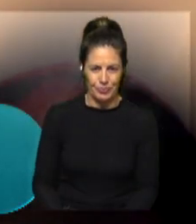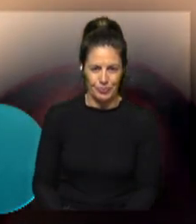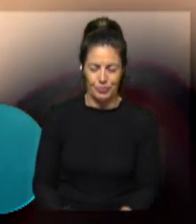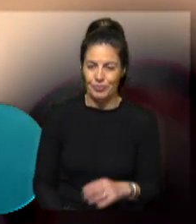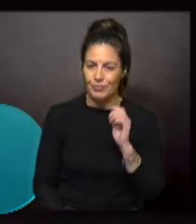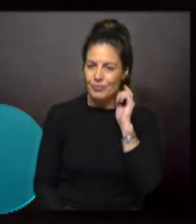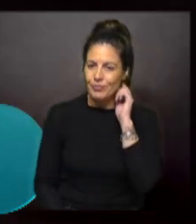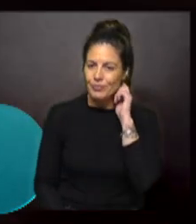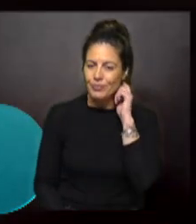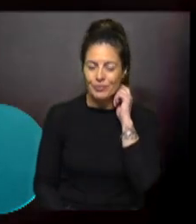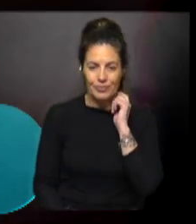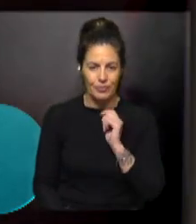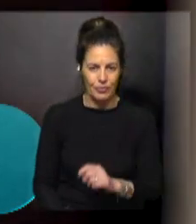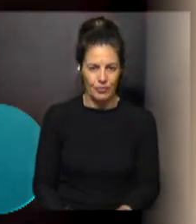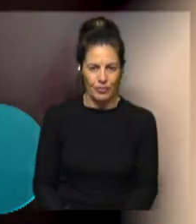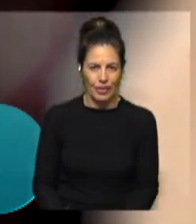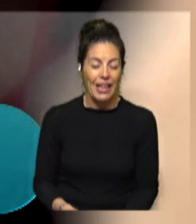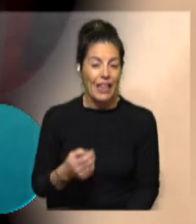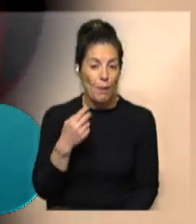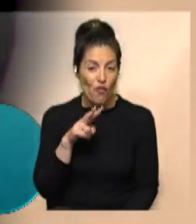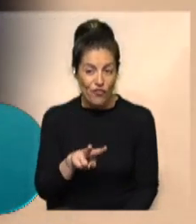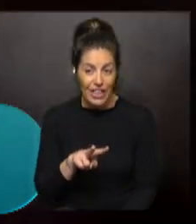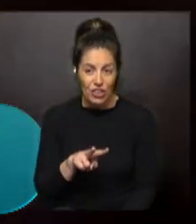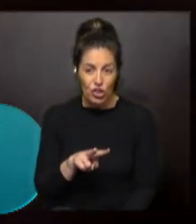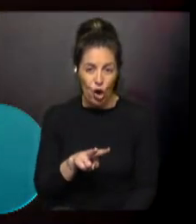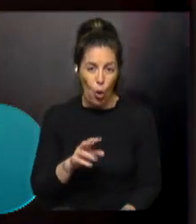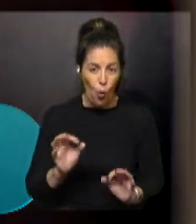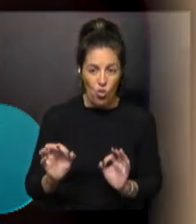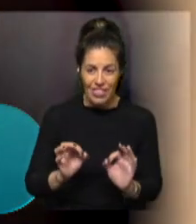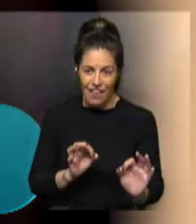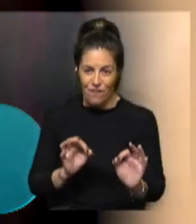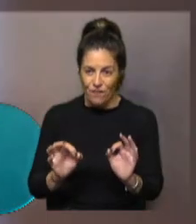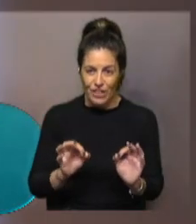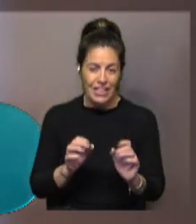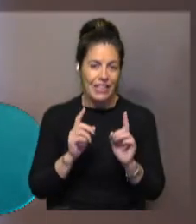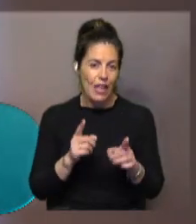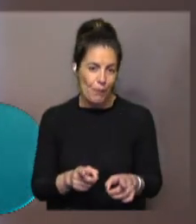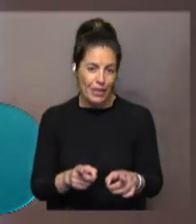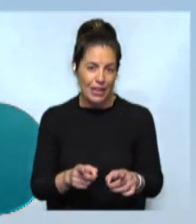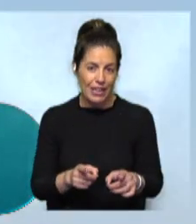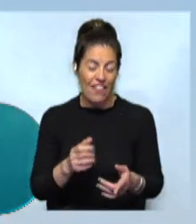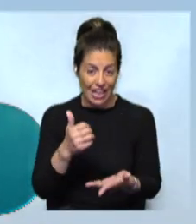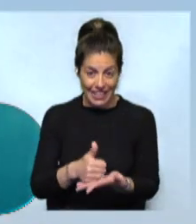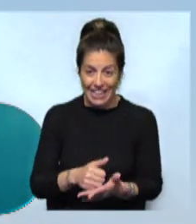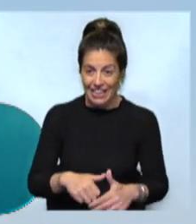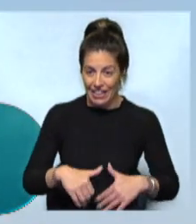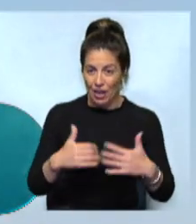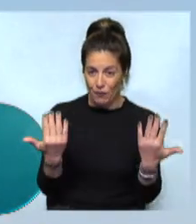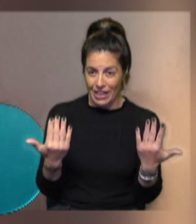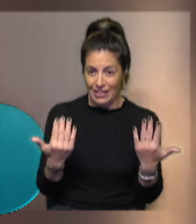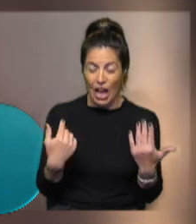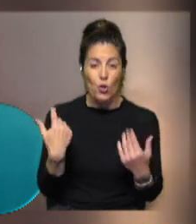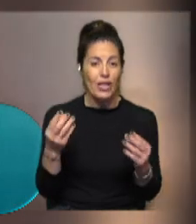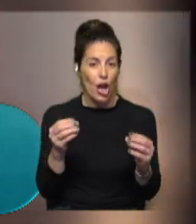¡Qué maravilla! Tango Queer. Estamos viendo un desfile de Tavo García, que además va a estar en esta fiesta, y a nuestra